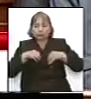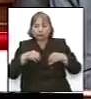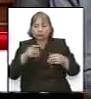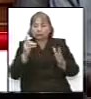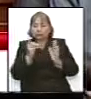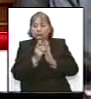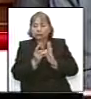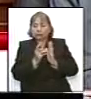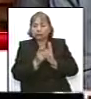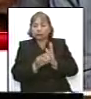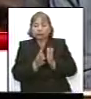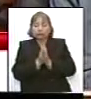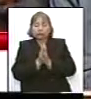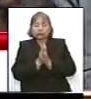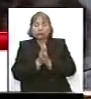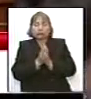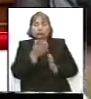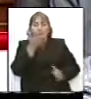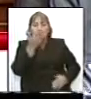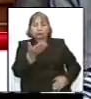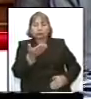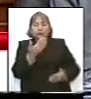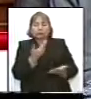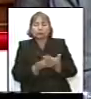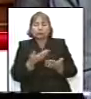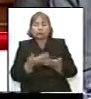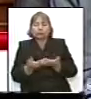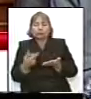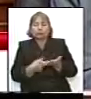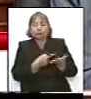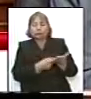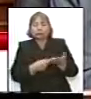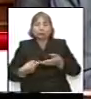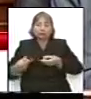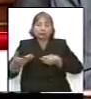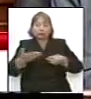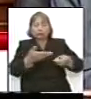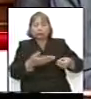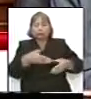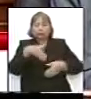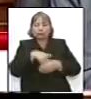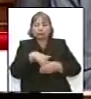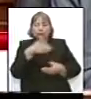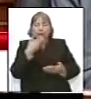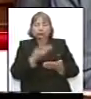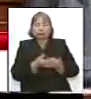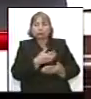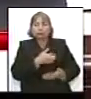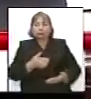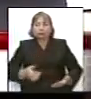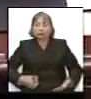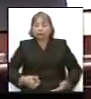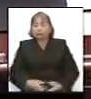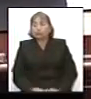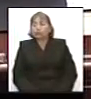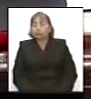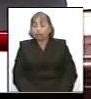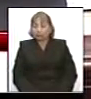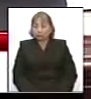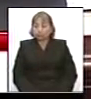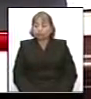dictamen, por lo que solicito a usted ponerlo en debate y someterlo a la votación. Gracias, señor presidente. Excelente,